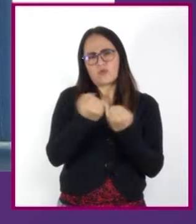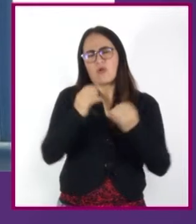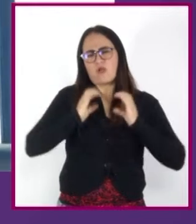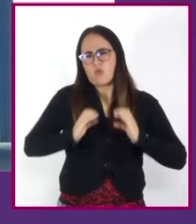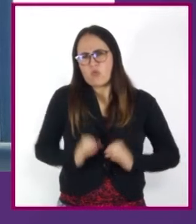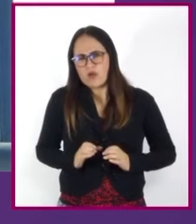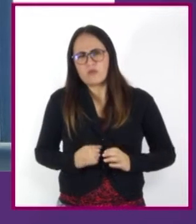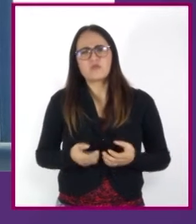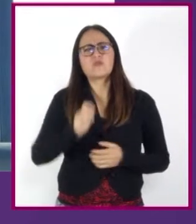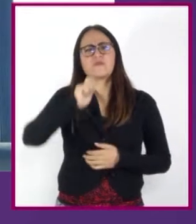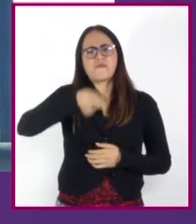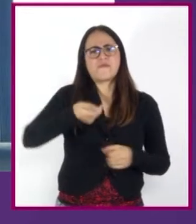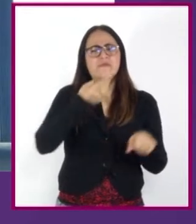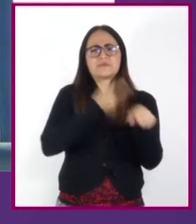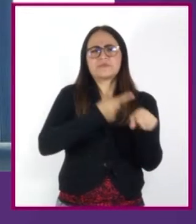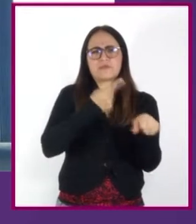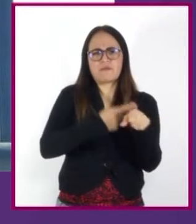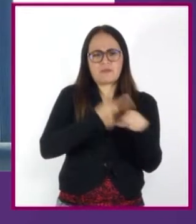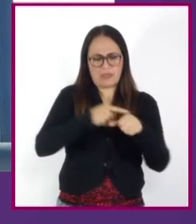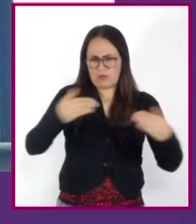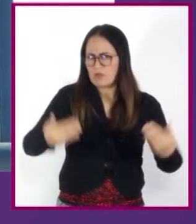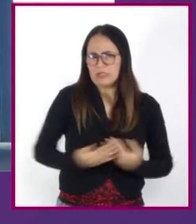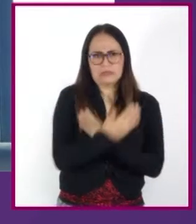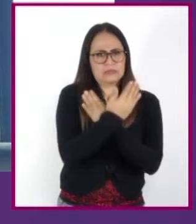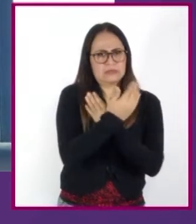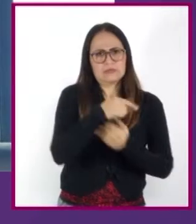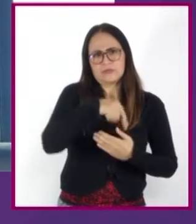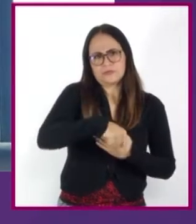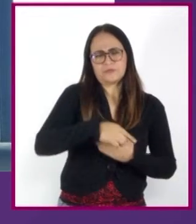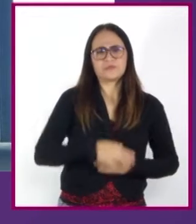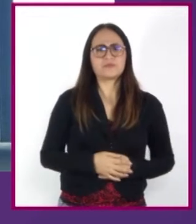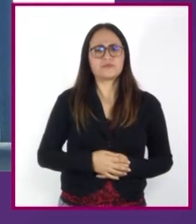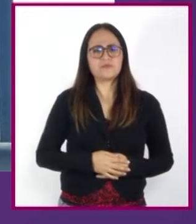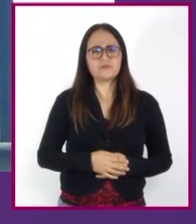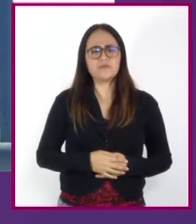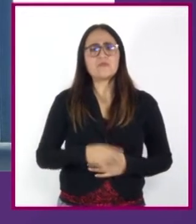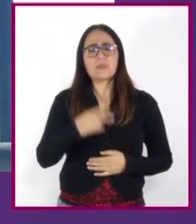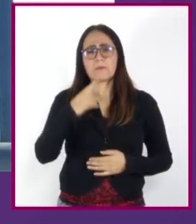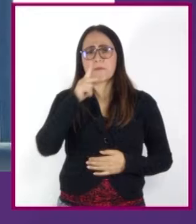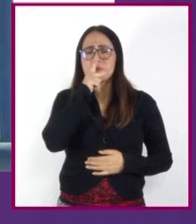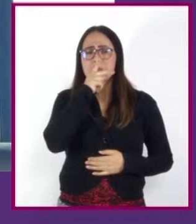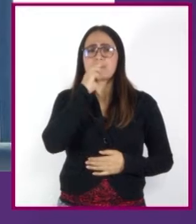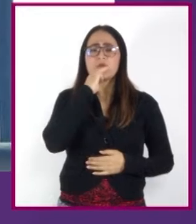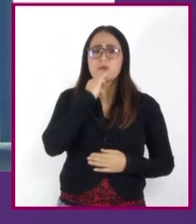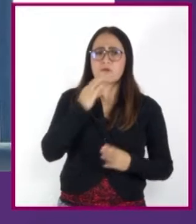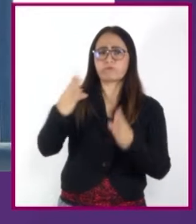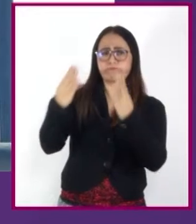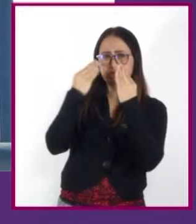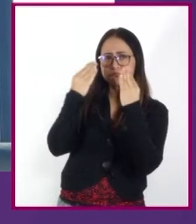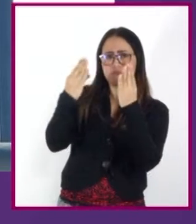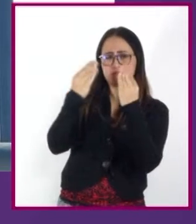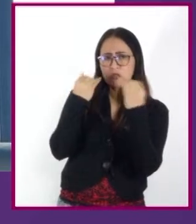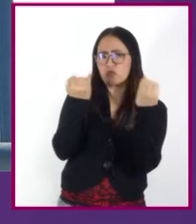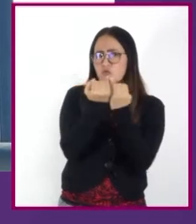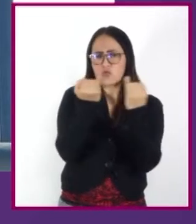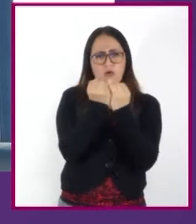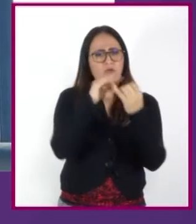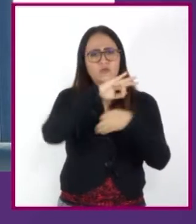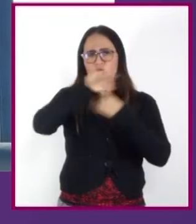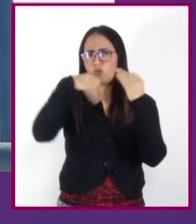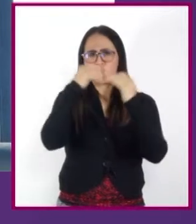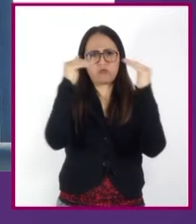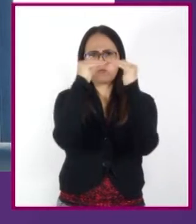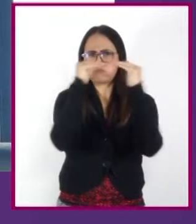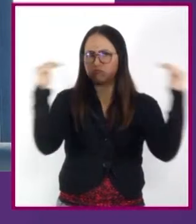esto significa que tengo una enfermedad desde el nacimiento, y mis papás me enseñaron desde chico que yo era completamente igual a todos los demás